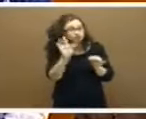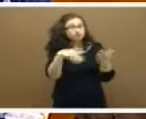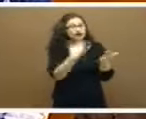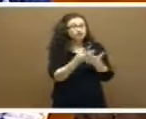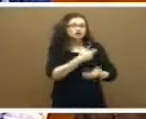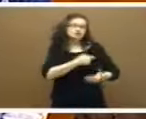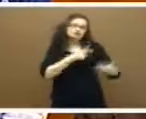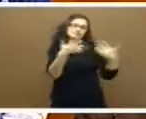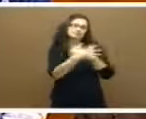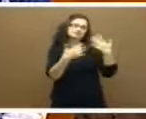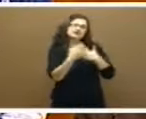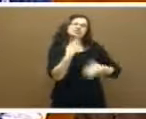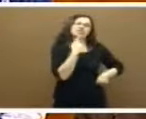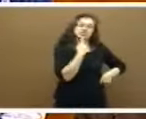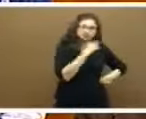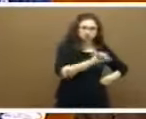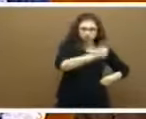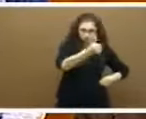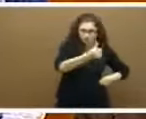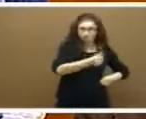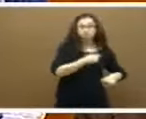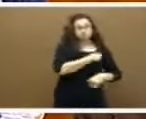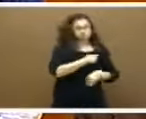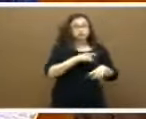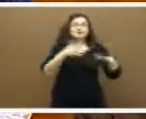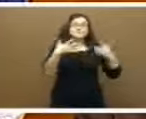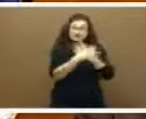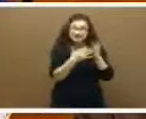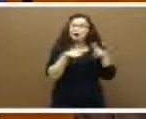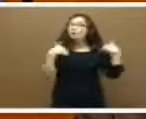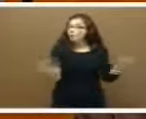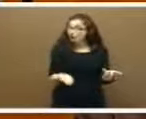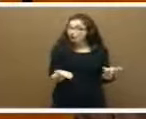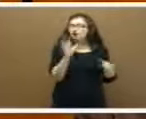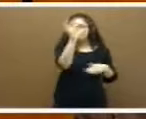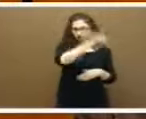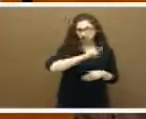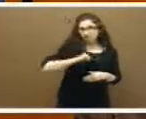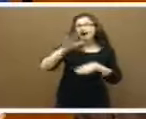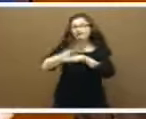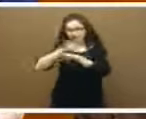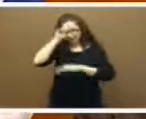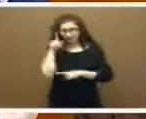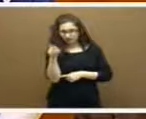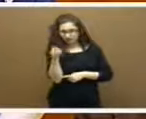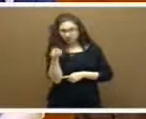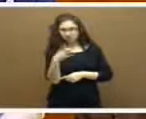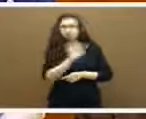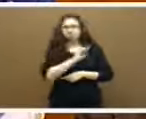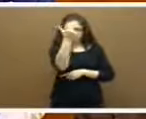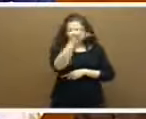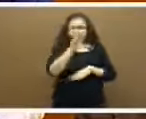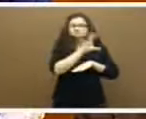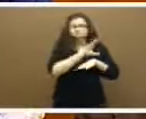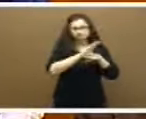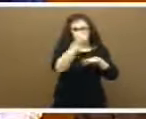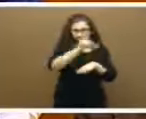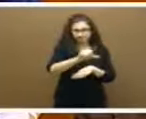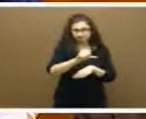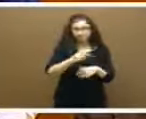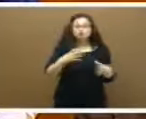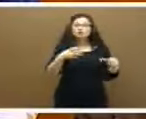Mixta, Comunidad Autónoma, Administración General del Estado, señor consejero. Y la Comisión Mixta